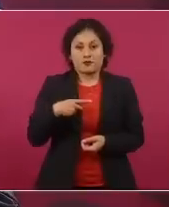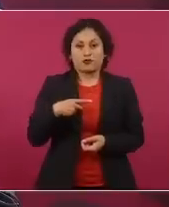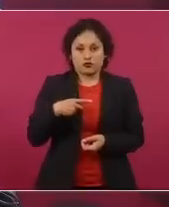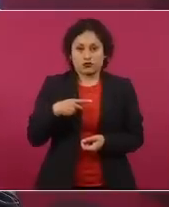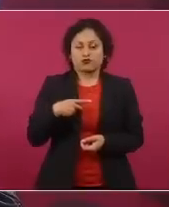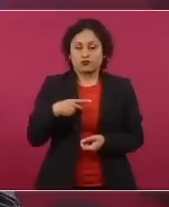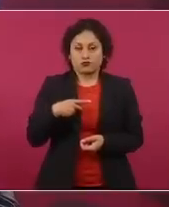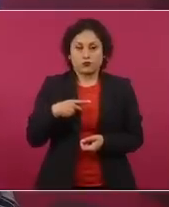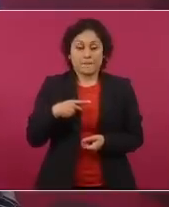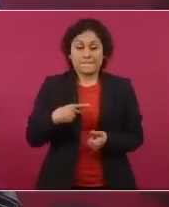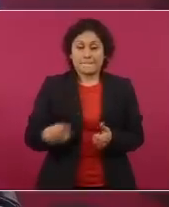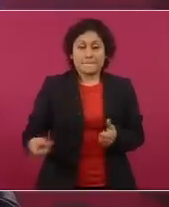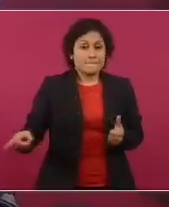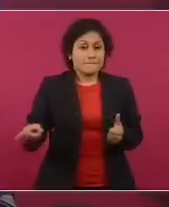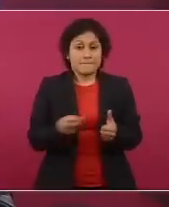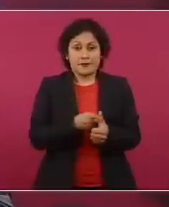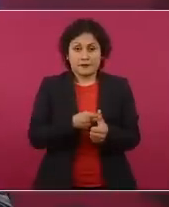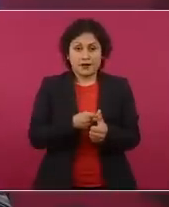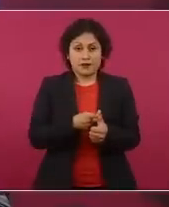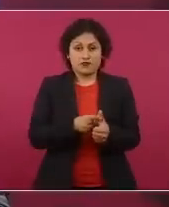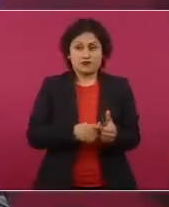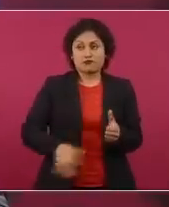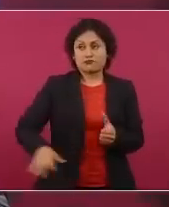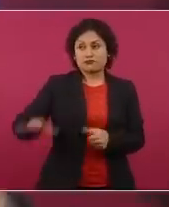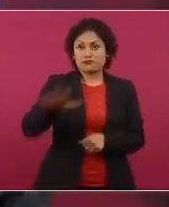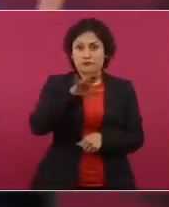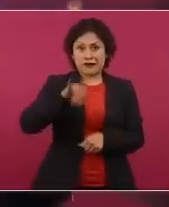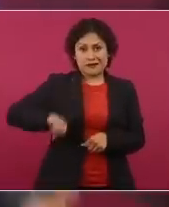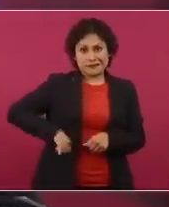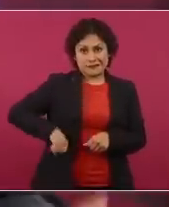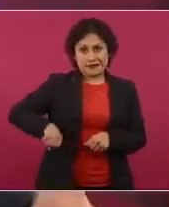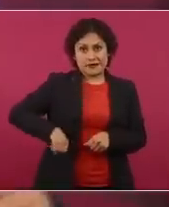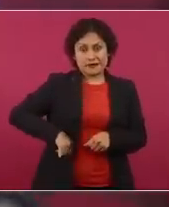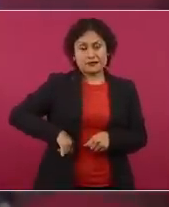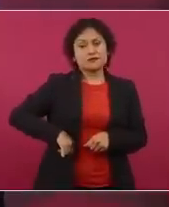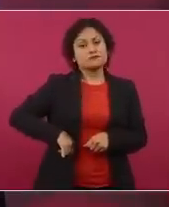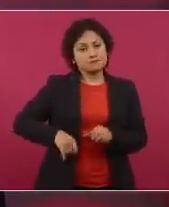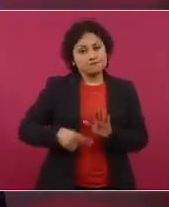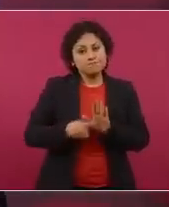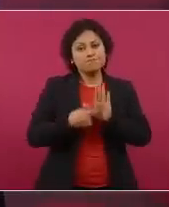poner por delante el interés general. Y ese es mi trabajo.